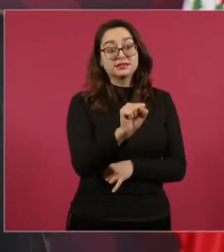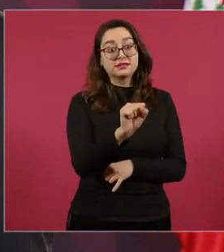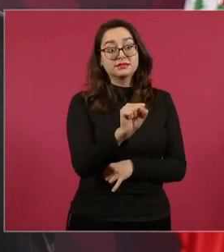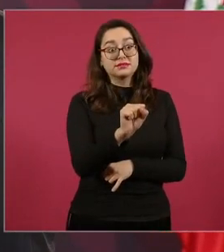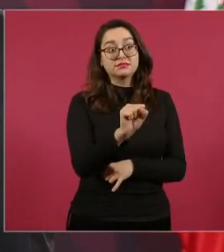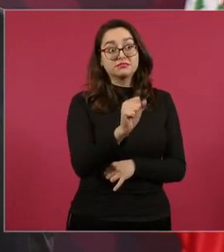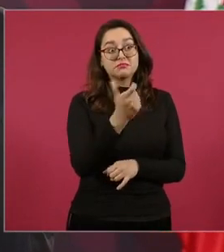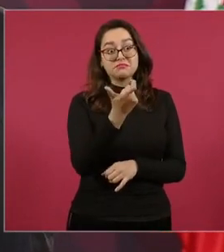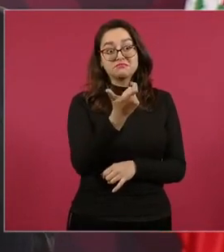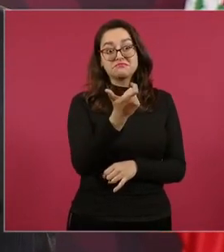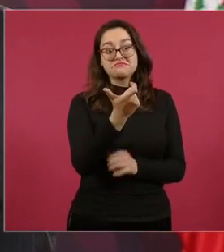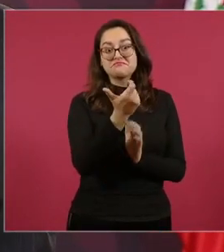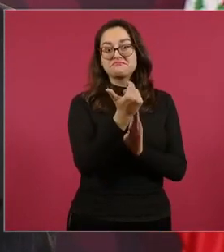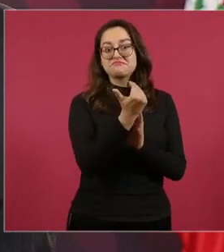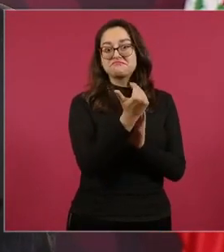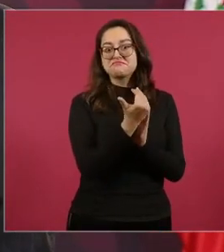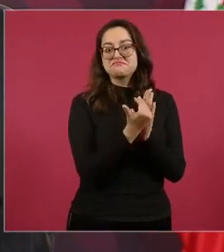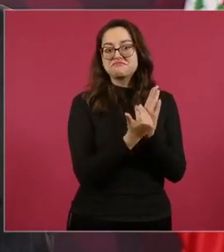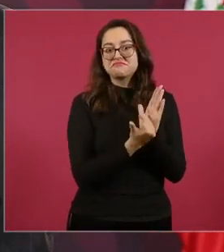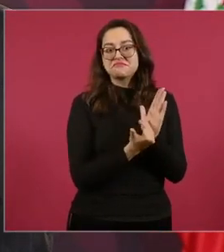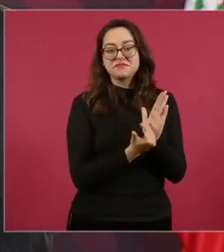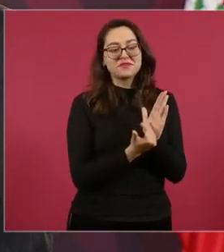no se ha elevado,